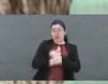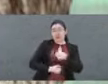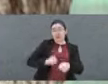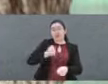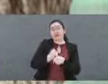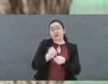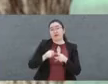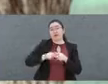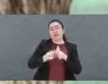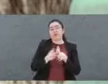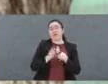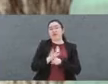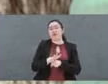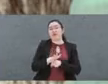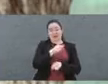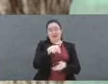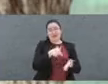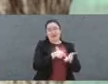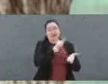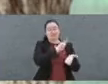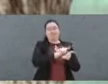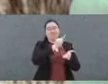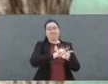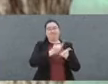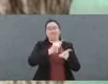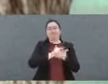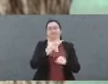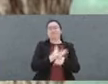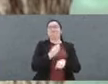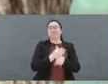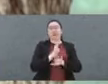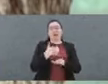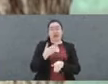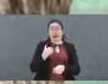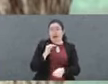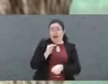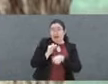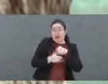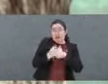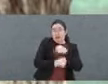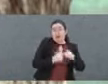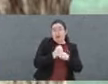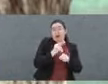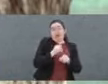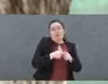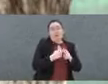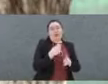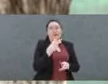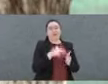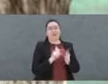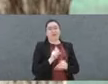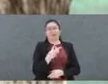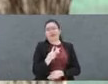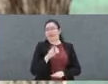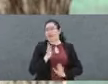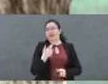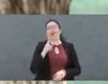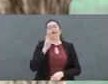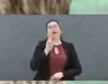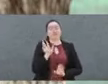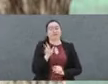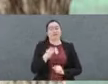la rehabilitación de la potabilizadora. Esa va a estar lista o a finales de este año o a principios del otro. Lleva su tiempo, de